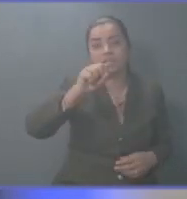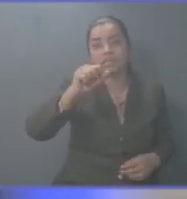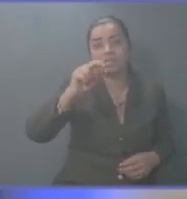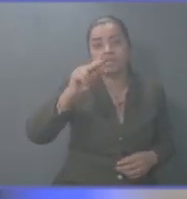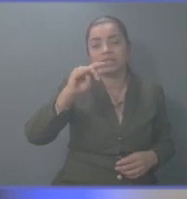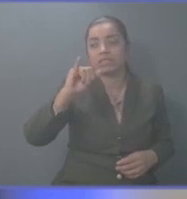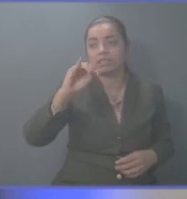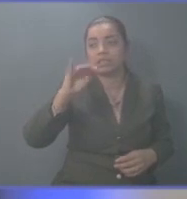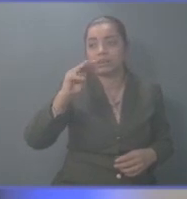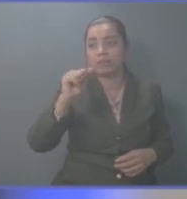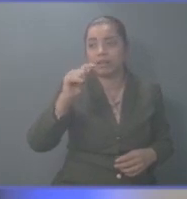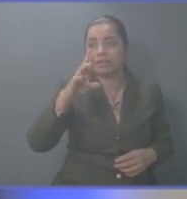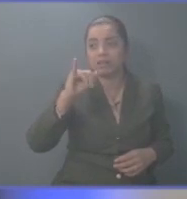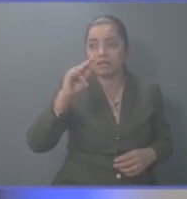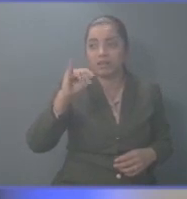se termina de